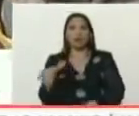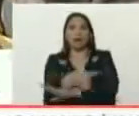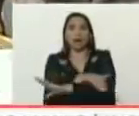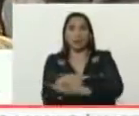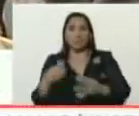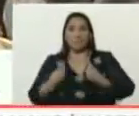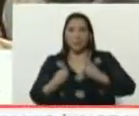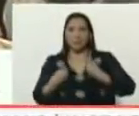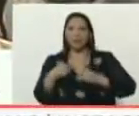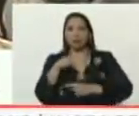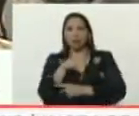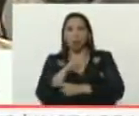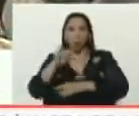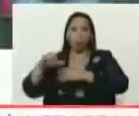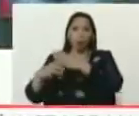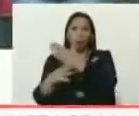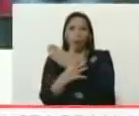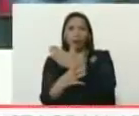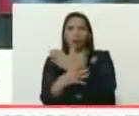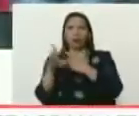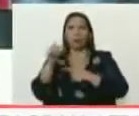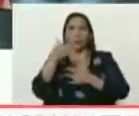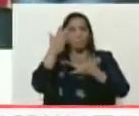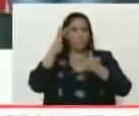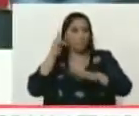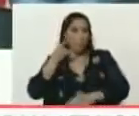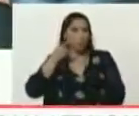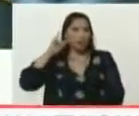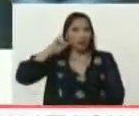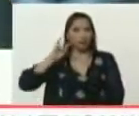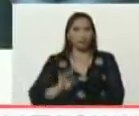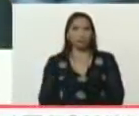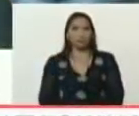Alimaña, por si acaso.